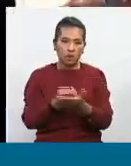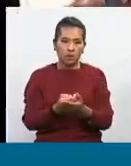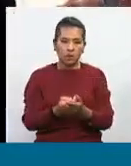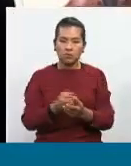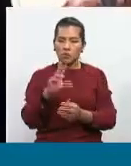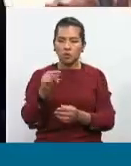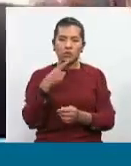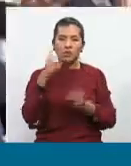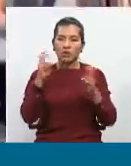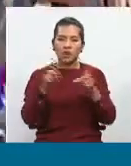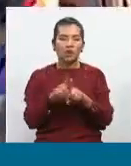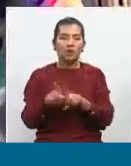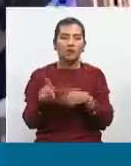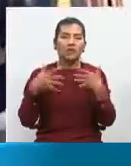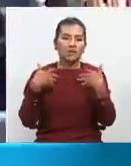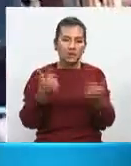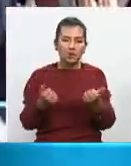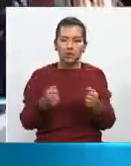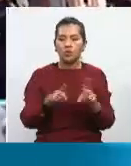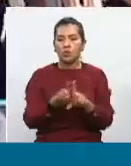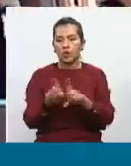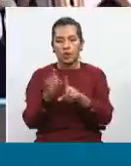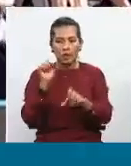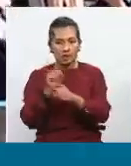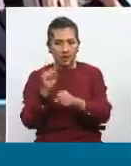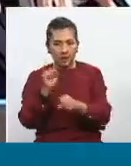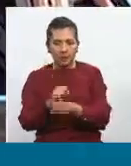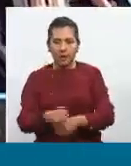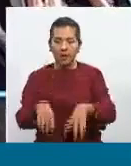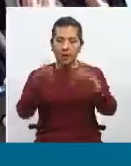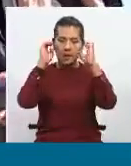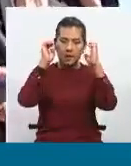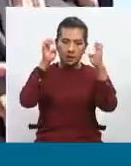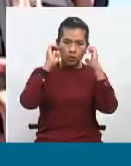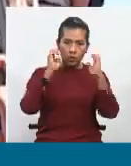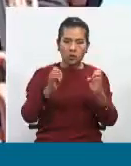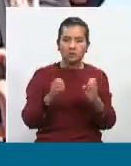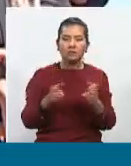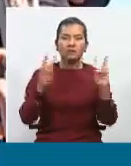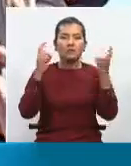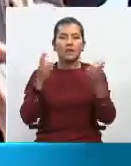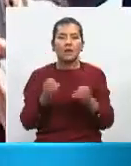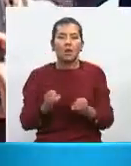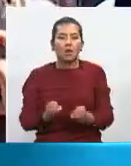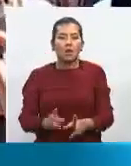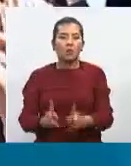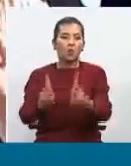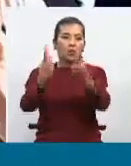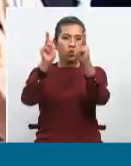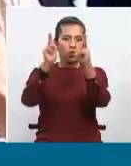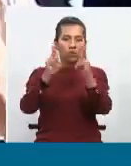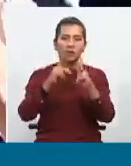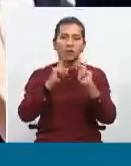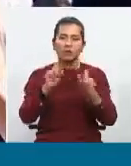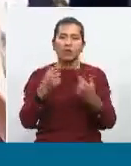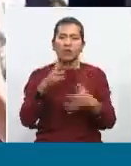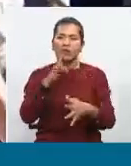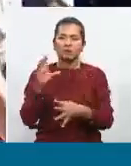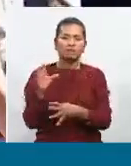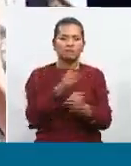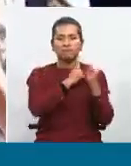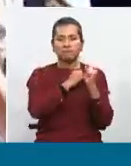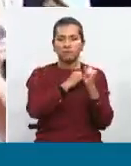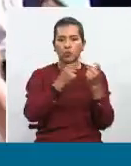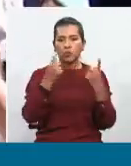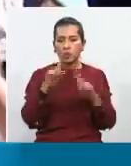también en salud, en trabajo, en educación, en oportunidades que les han quitado